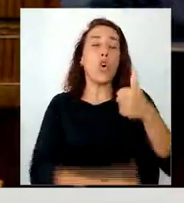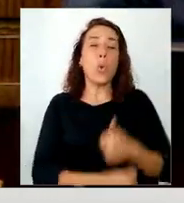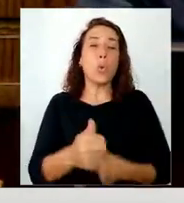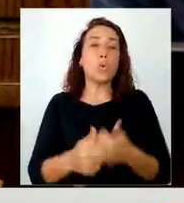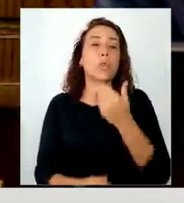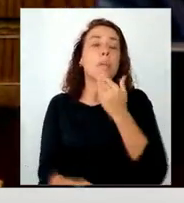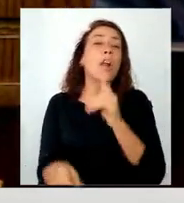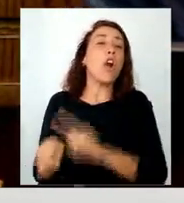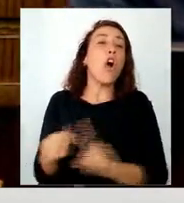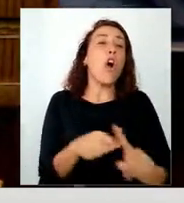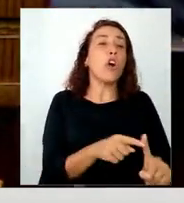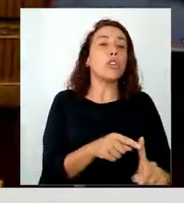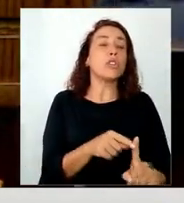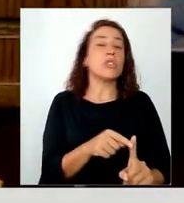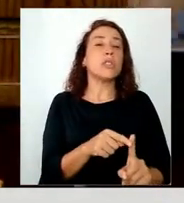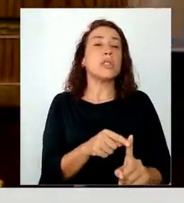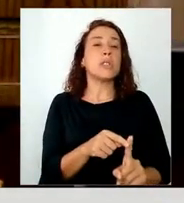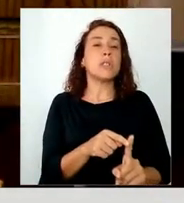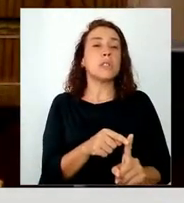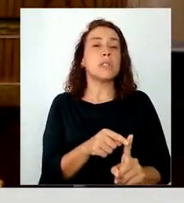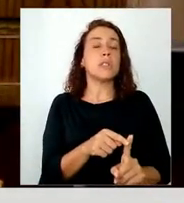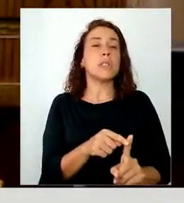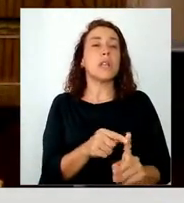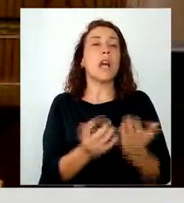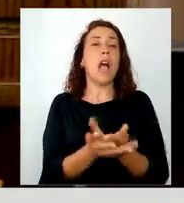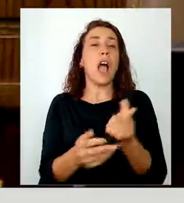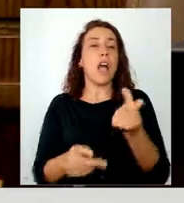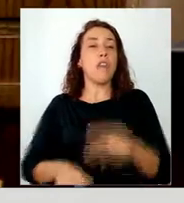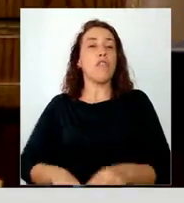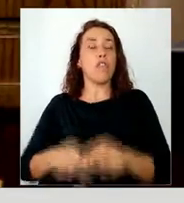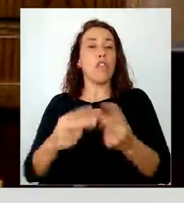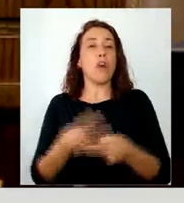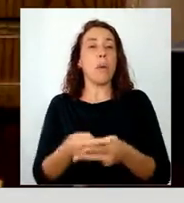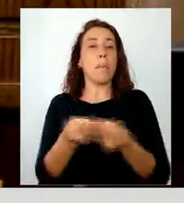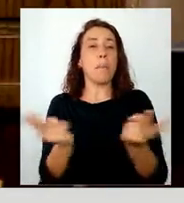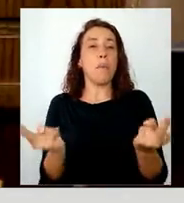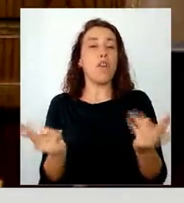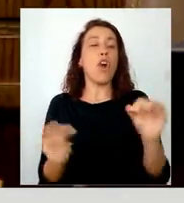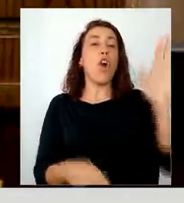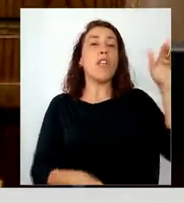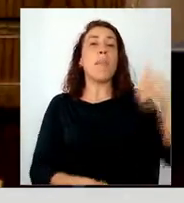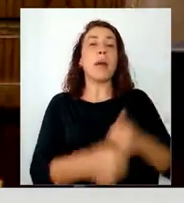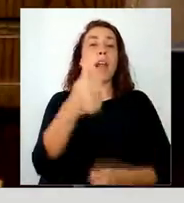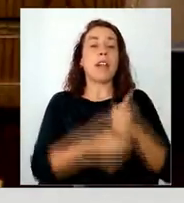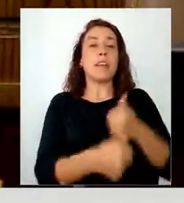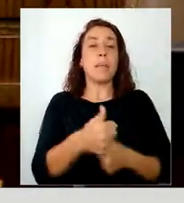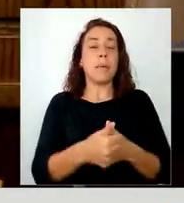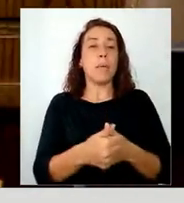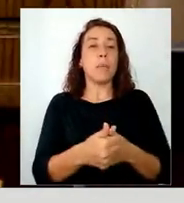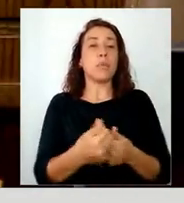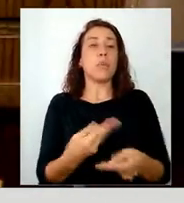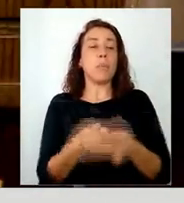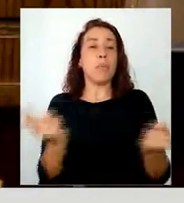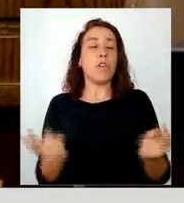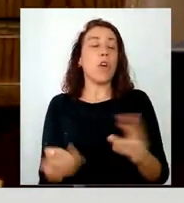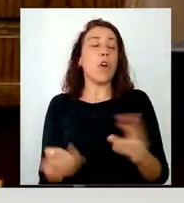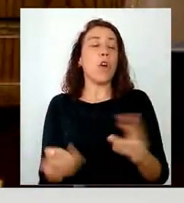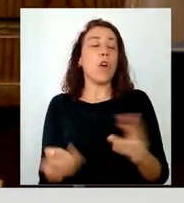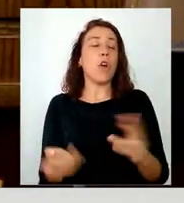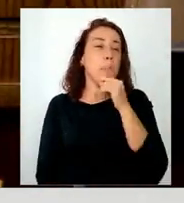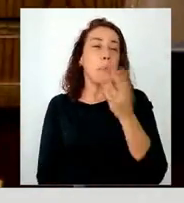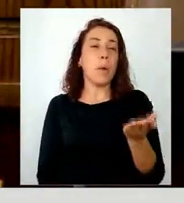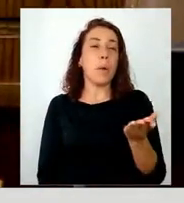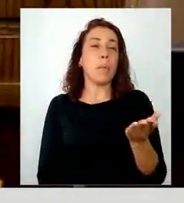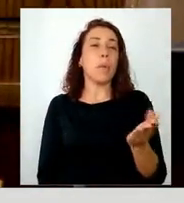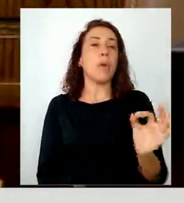o manera tienen fondos públicos o licitan con estos tenemos ejemplos muy patentes especialmente en la